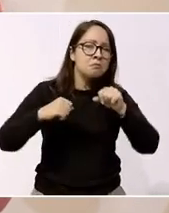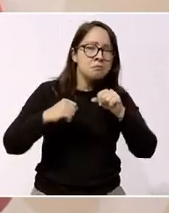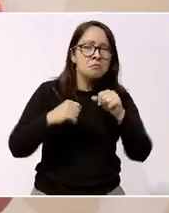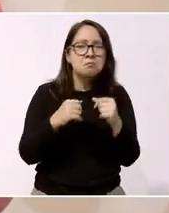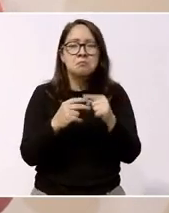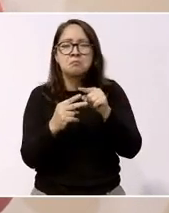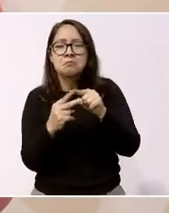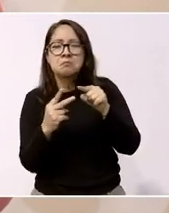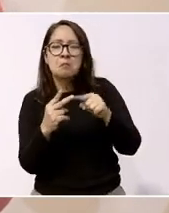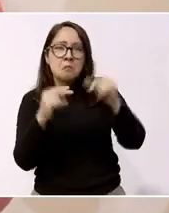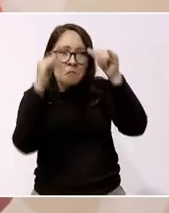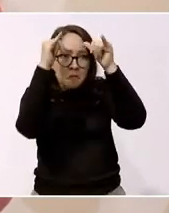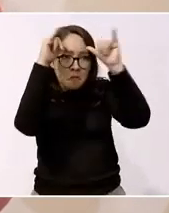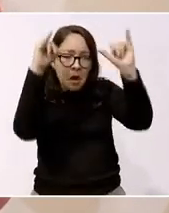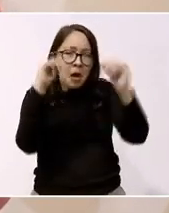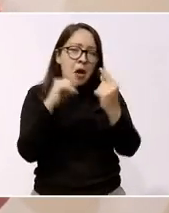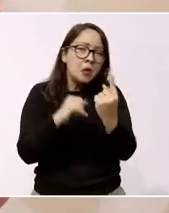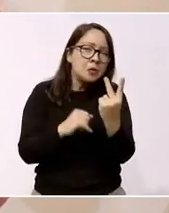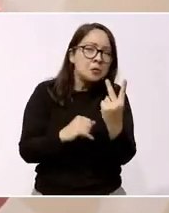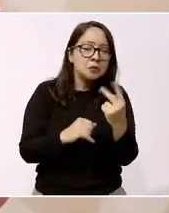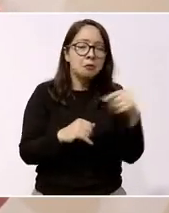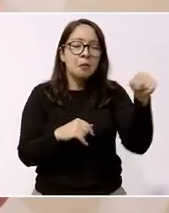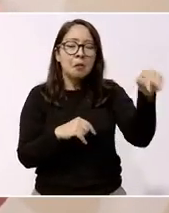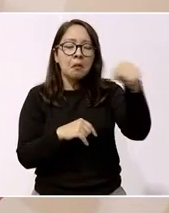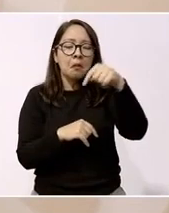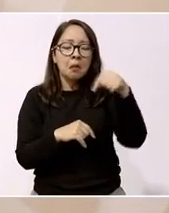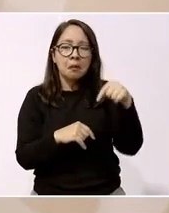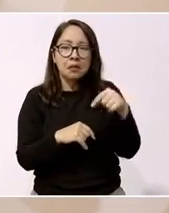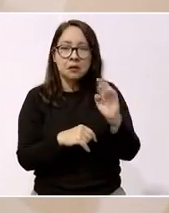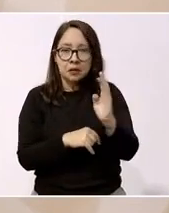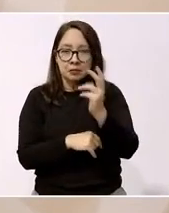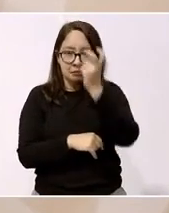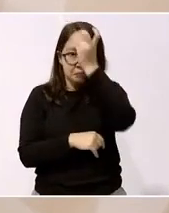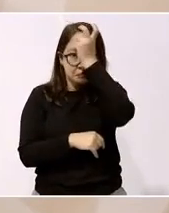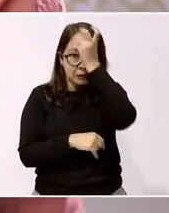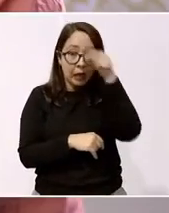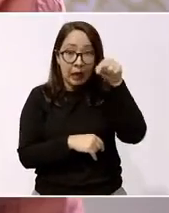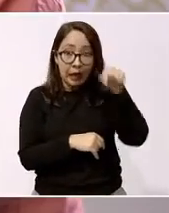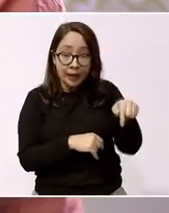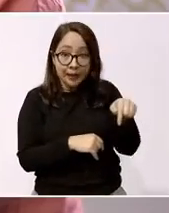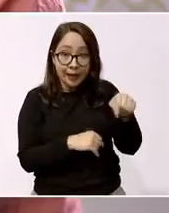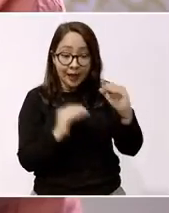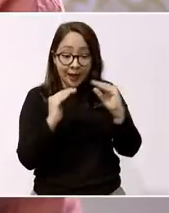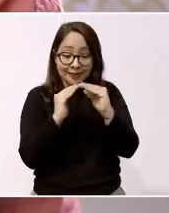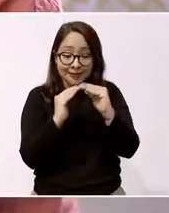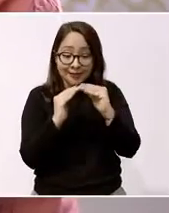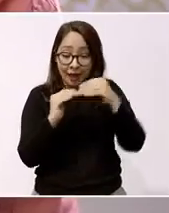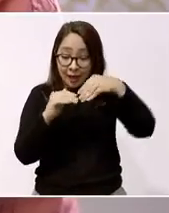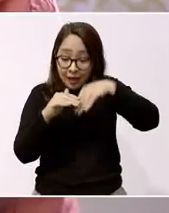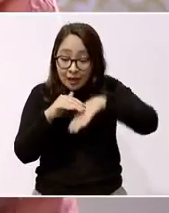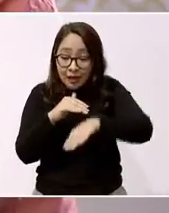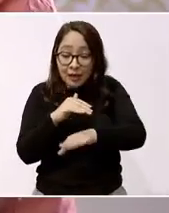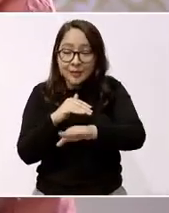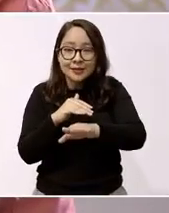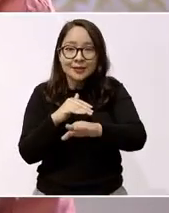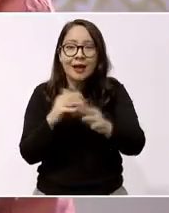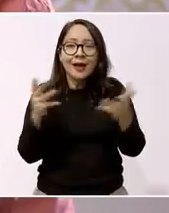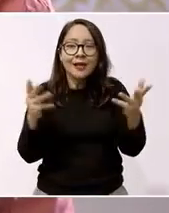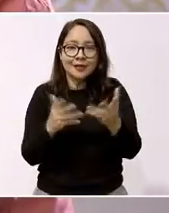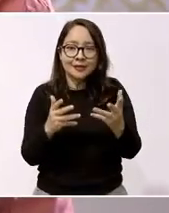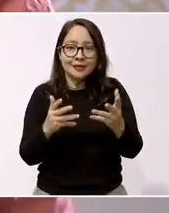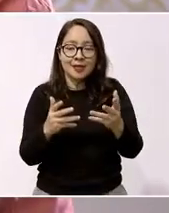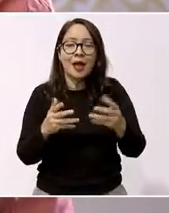vacas, ahí están los chivos. Y todavía adentro de la casa está el telar.